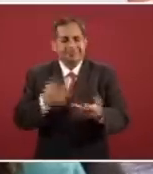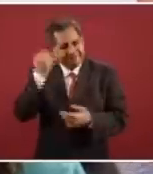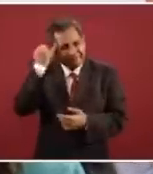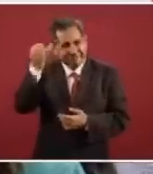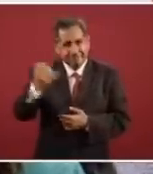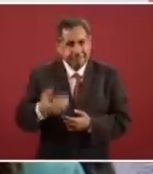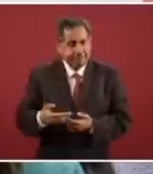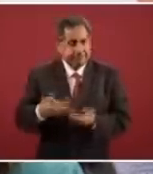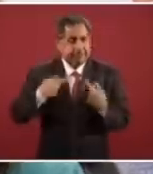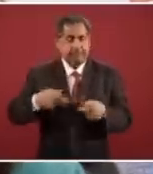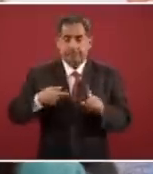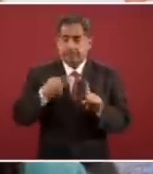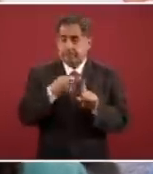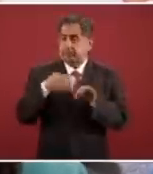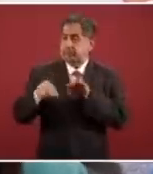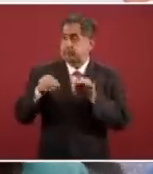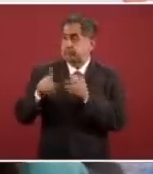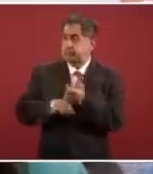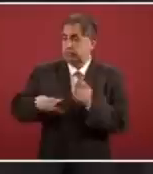un servidor público